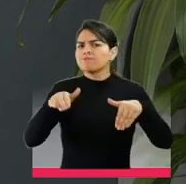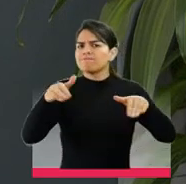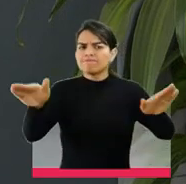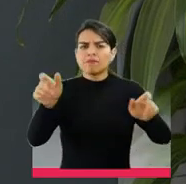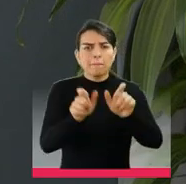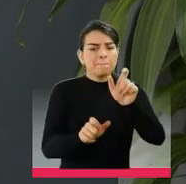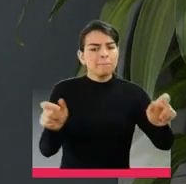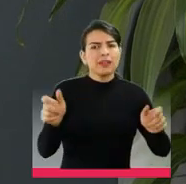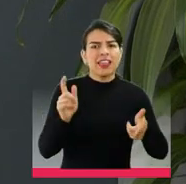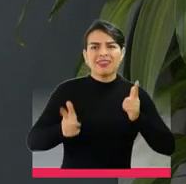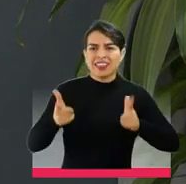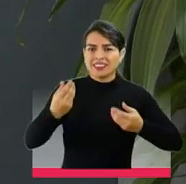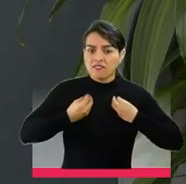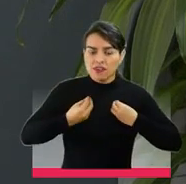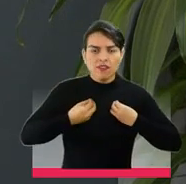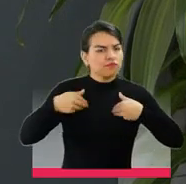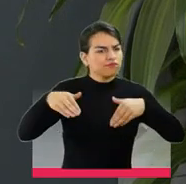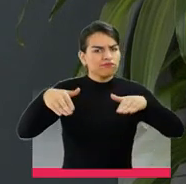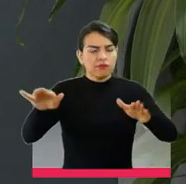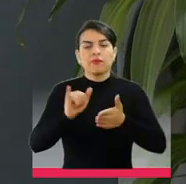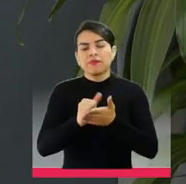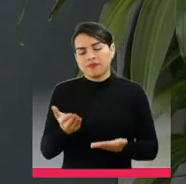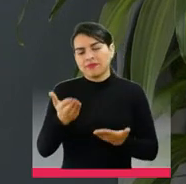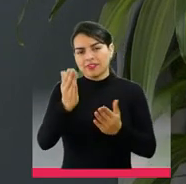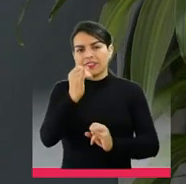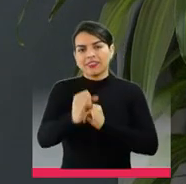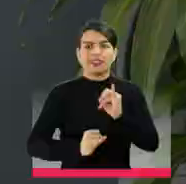Texas. Más noticias en nuestro panorama internacional.